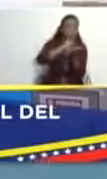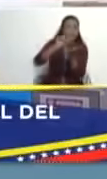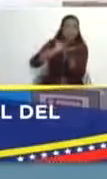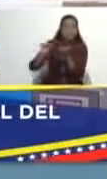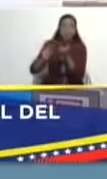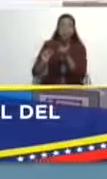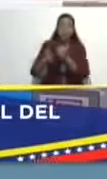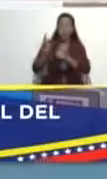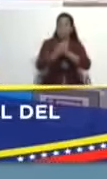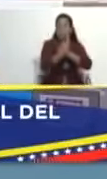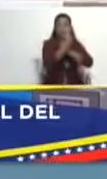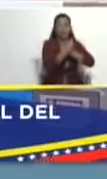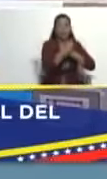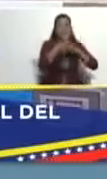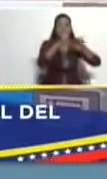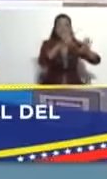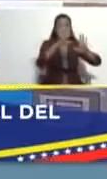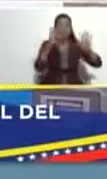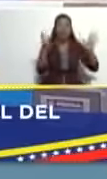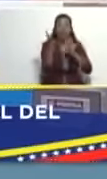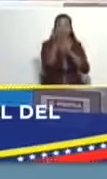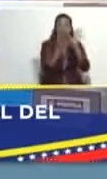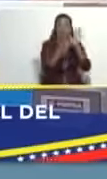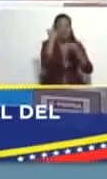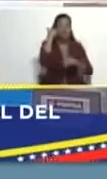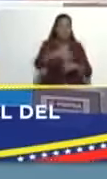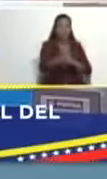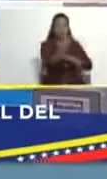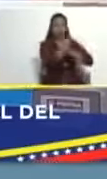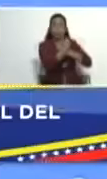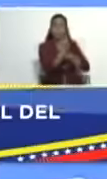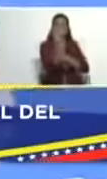Claro, las sanciones del 18 de abril tenían un objetivo: